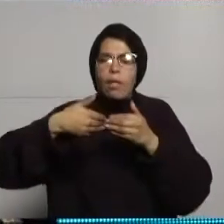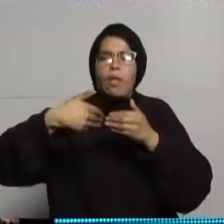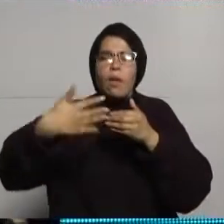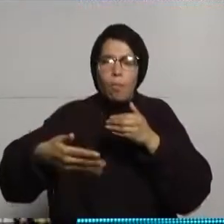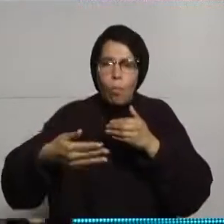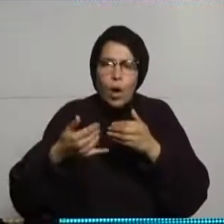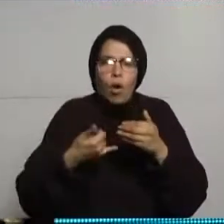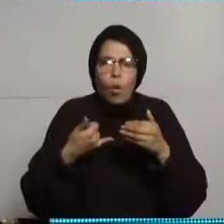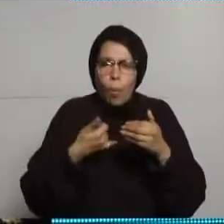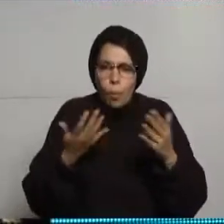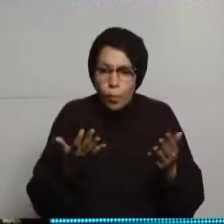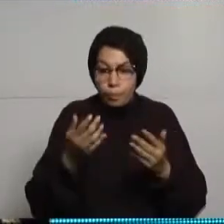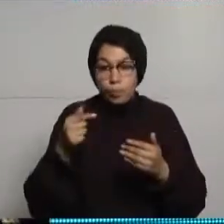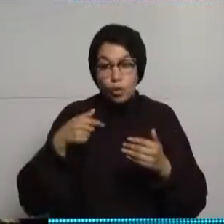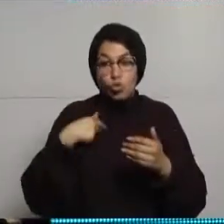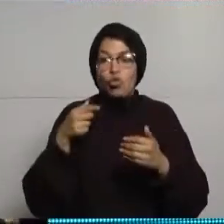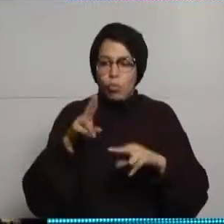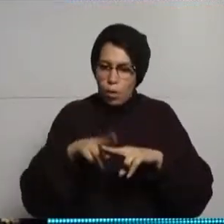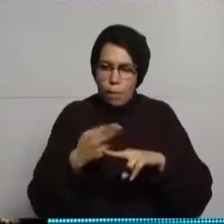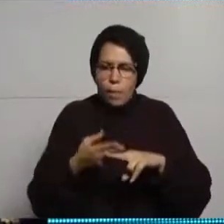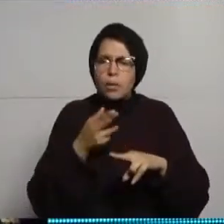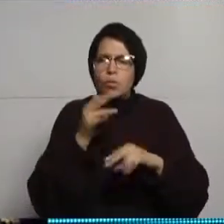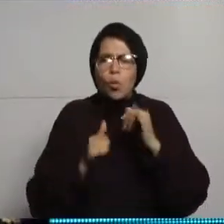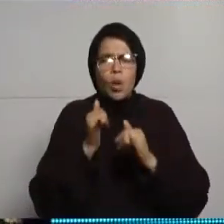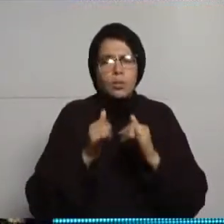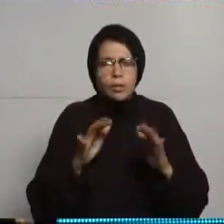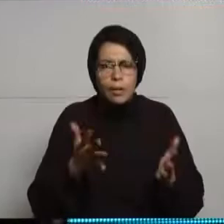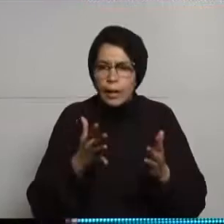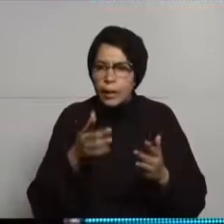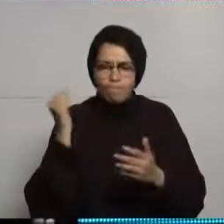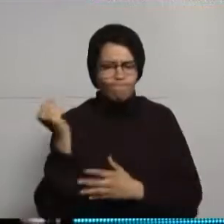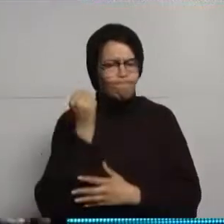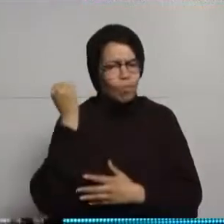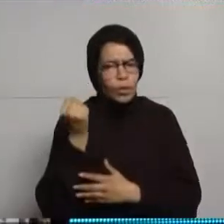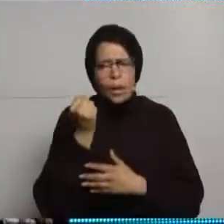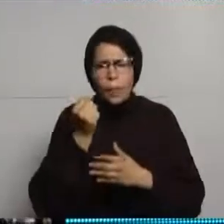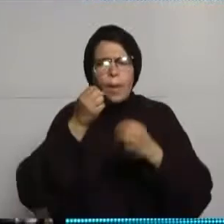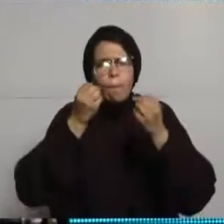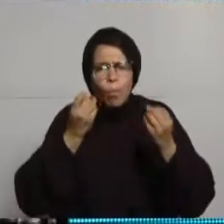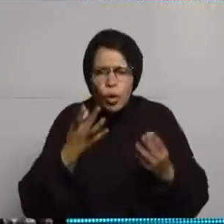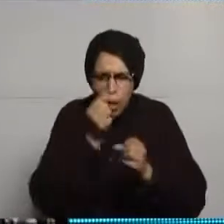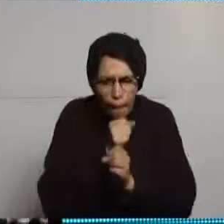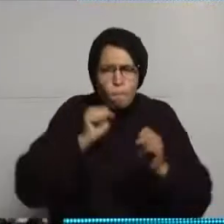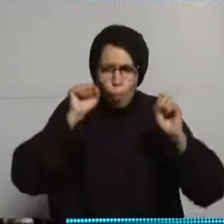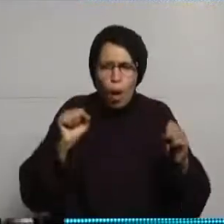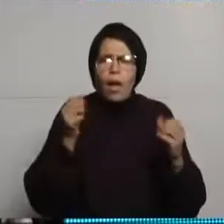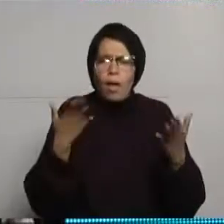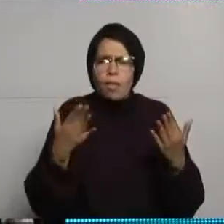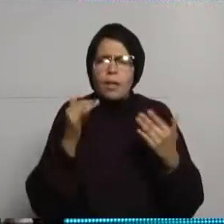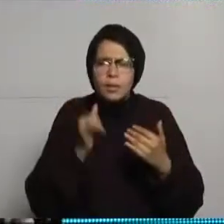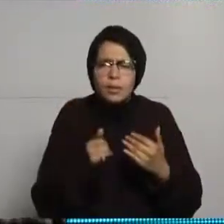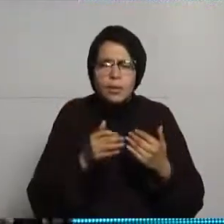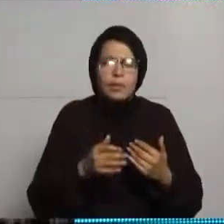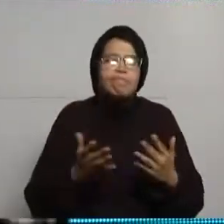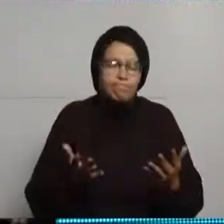repasar, que es donde quiero hacer énfasis, que también todo esto fue posible gracias al apoyo y a la articulación entre todas las partes. Creo que